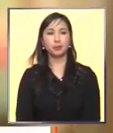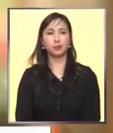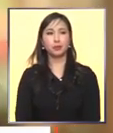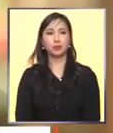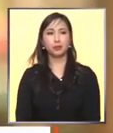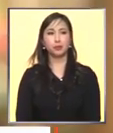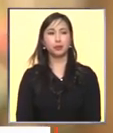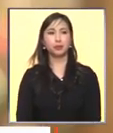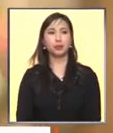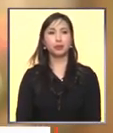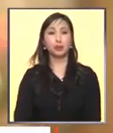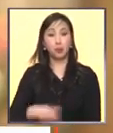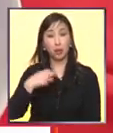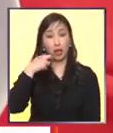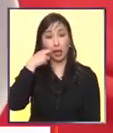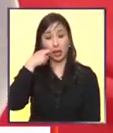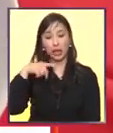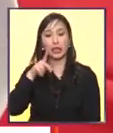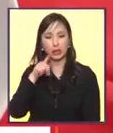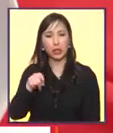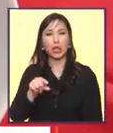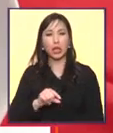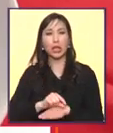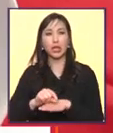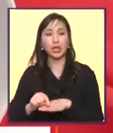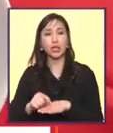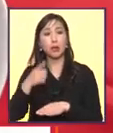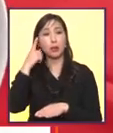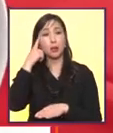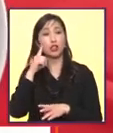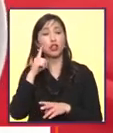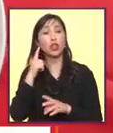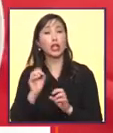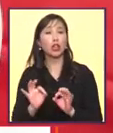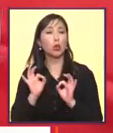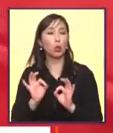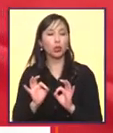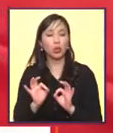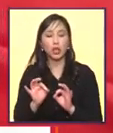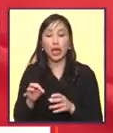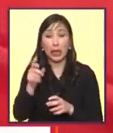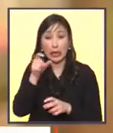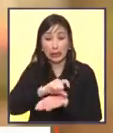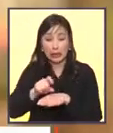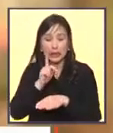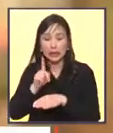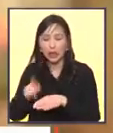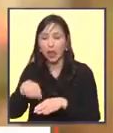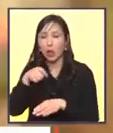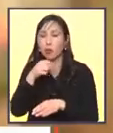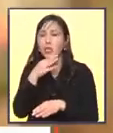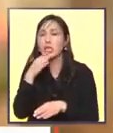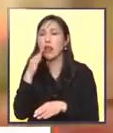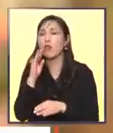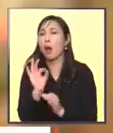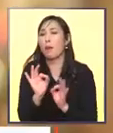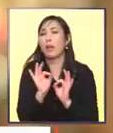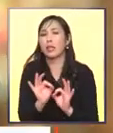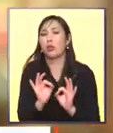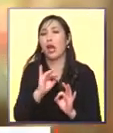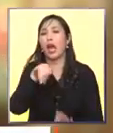Bueno, esta carne tiene una buena cantidad de grasa también, pero me imagino que es exactamente lo que le da este sabor espectacular que tiene este